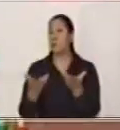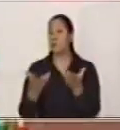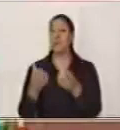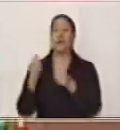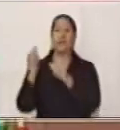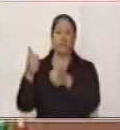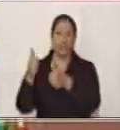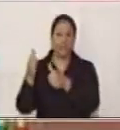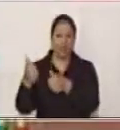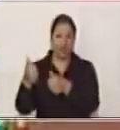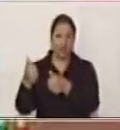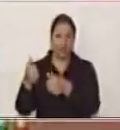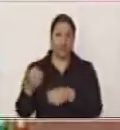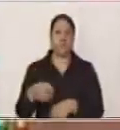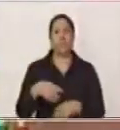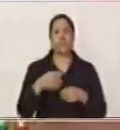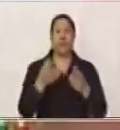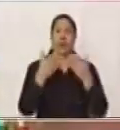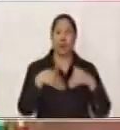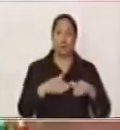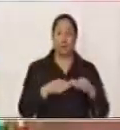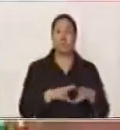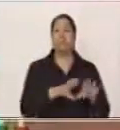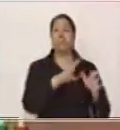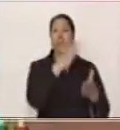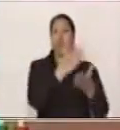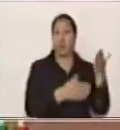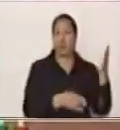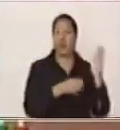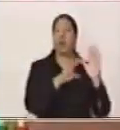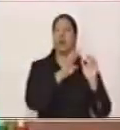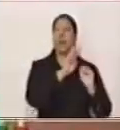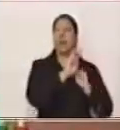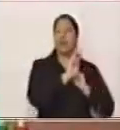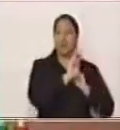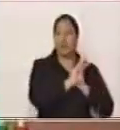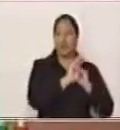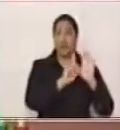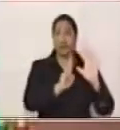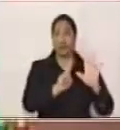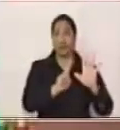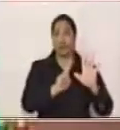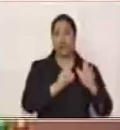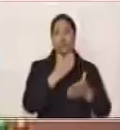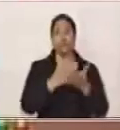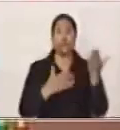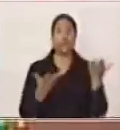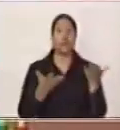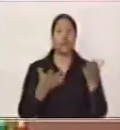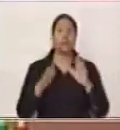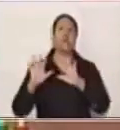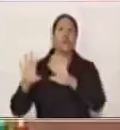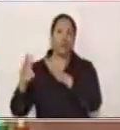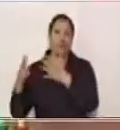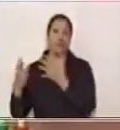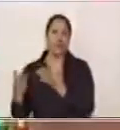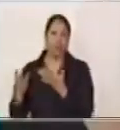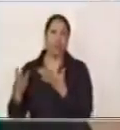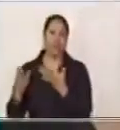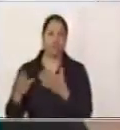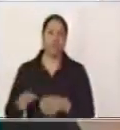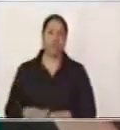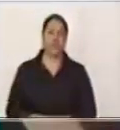es 15 y la mitad de 36 es 18.